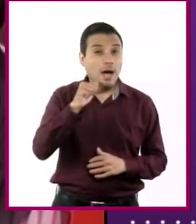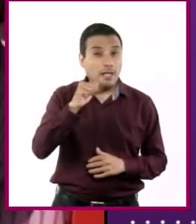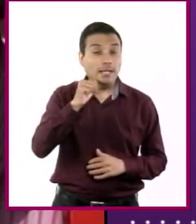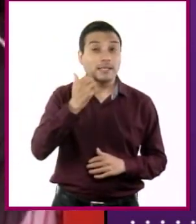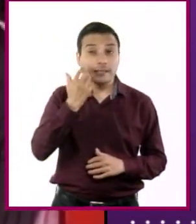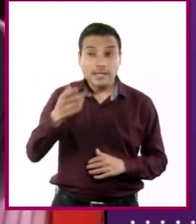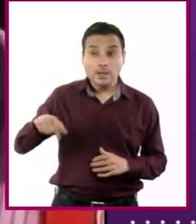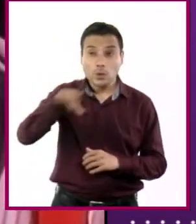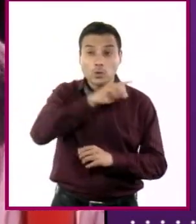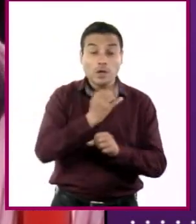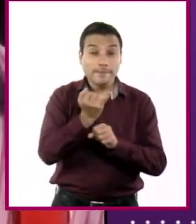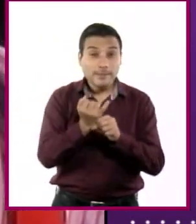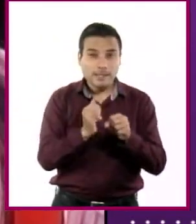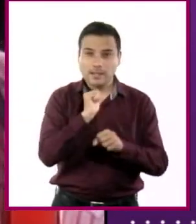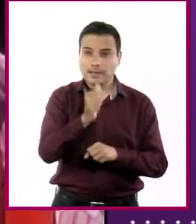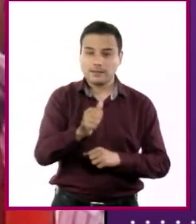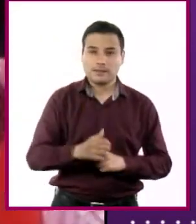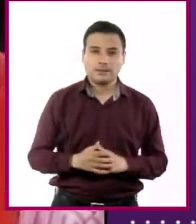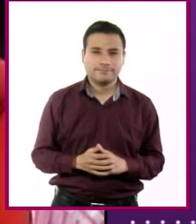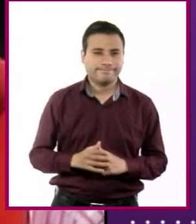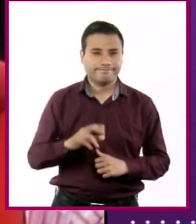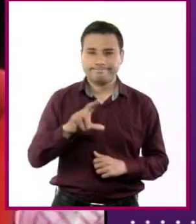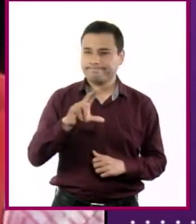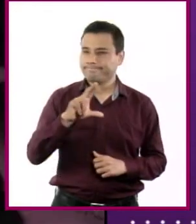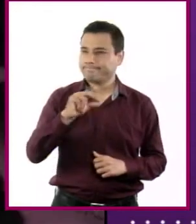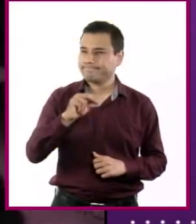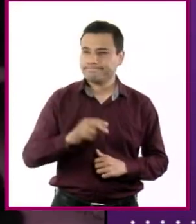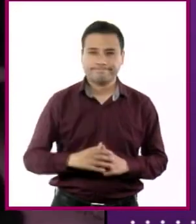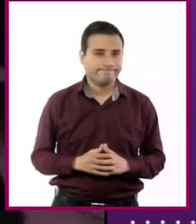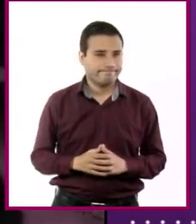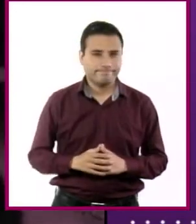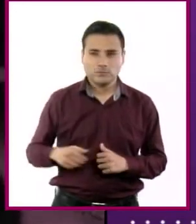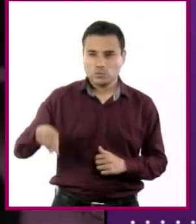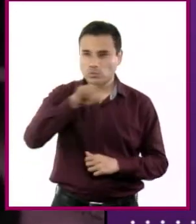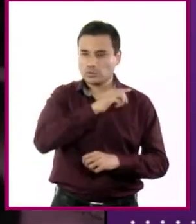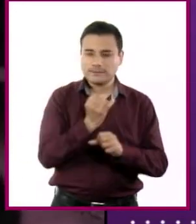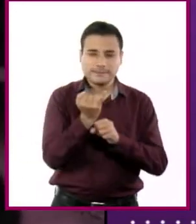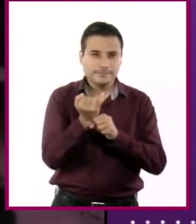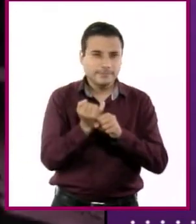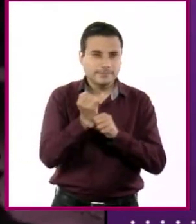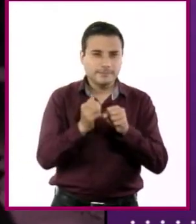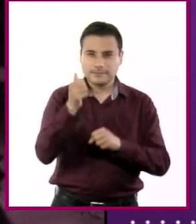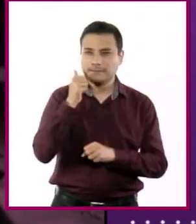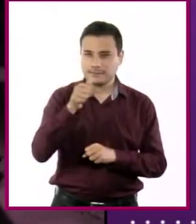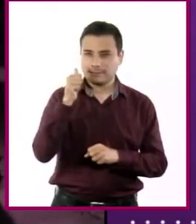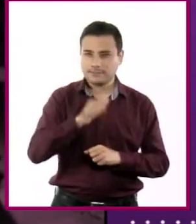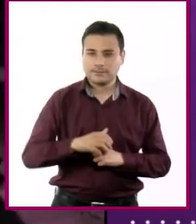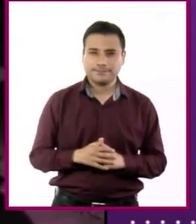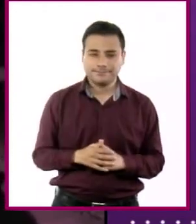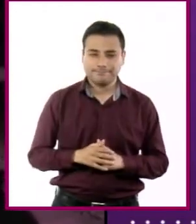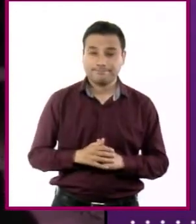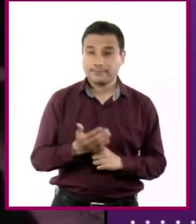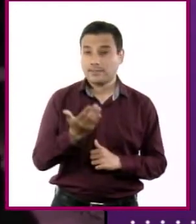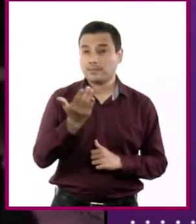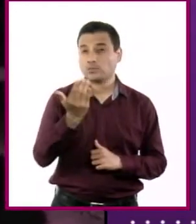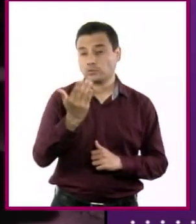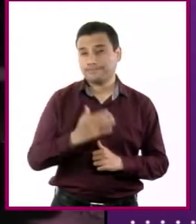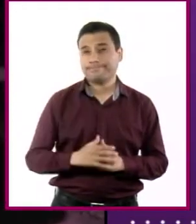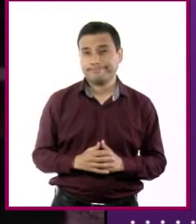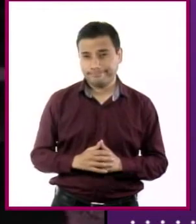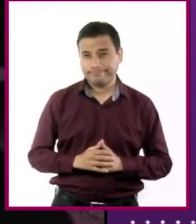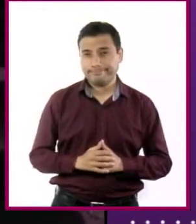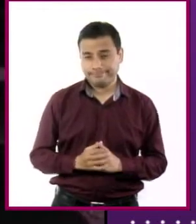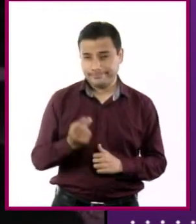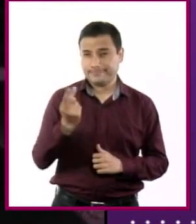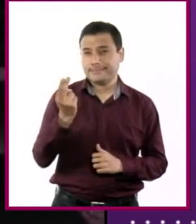We will always work, no matter what. Yes, darling. Come on. We have to take a trip